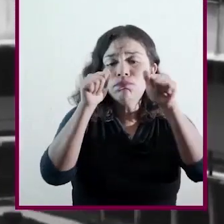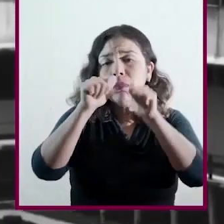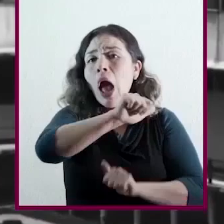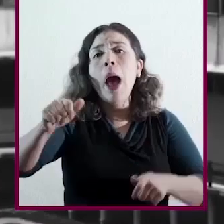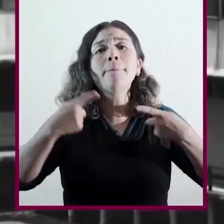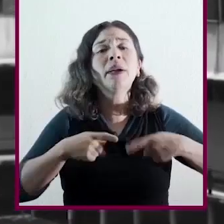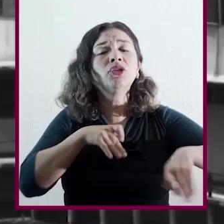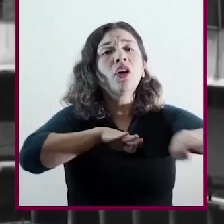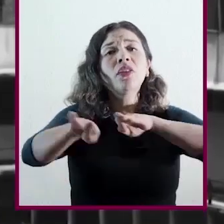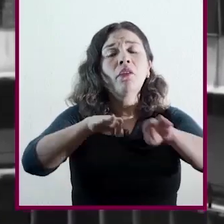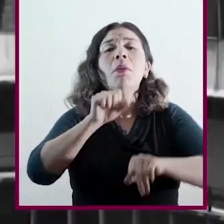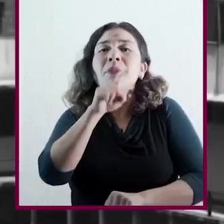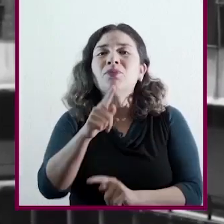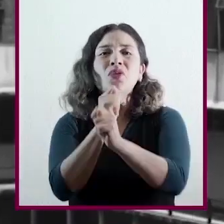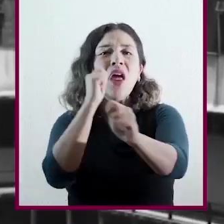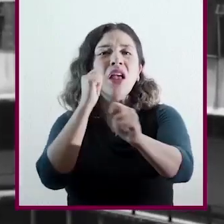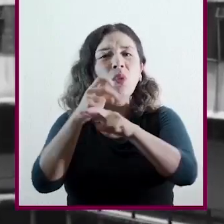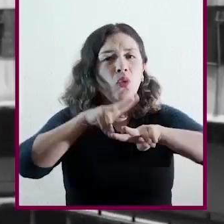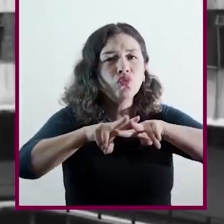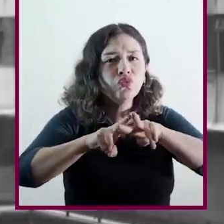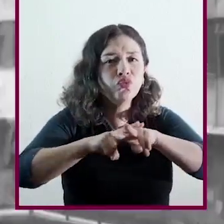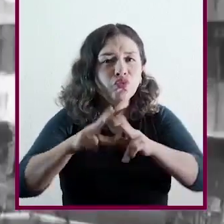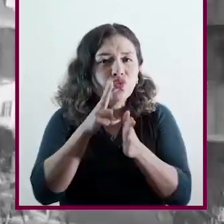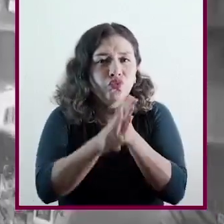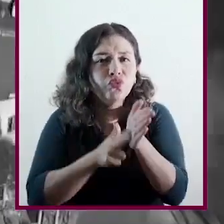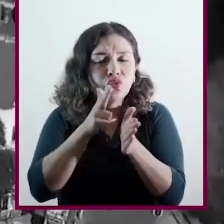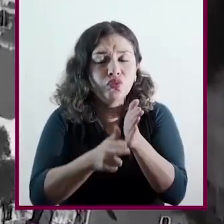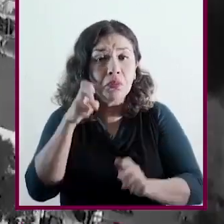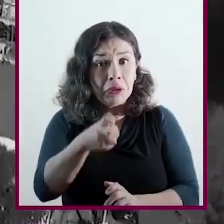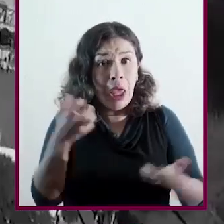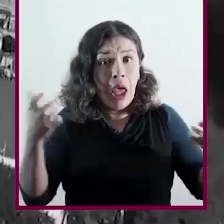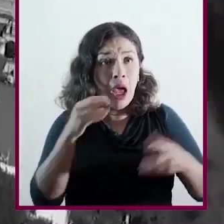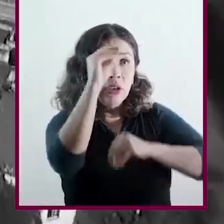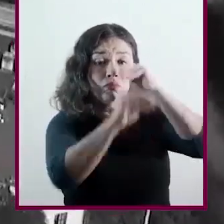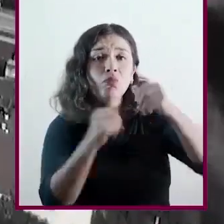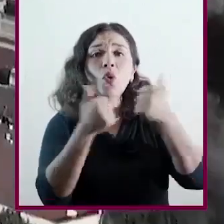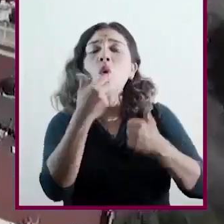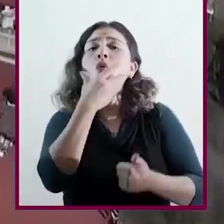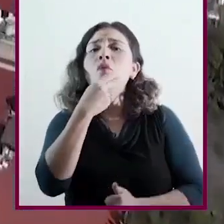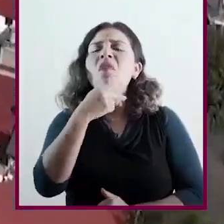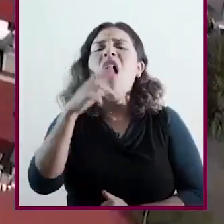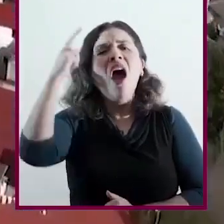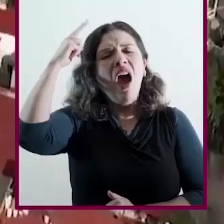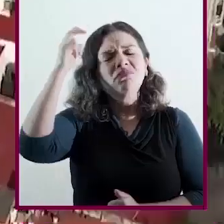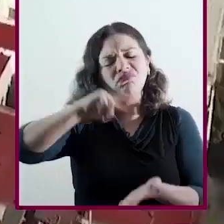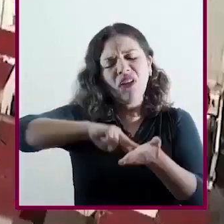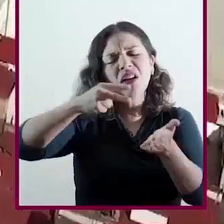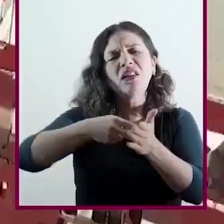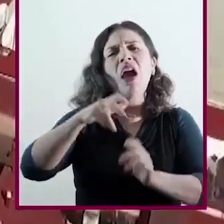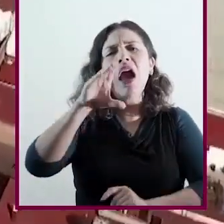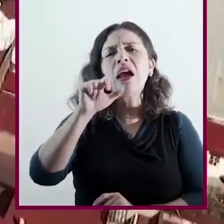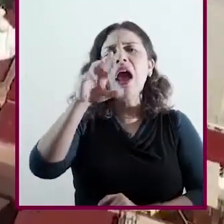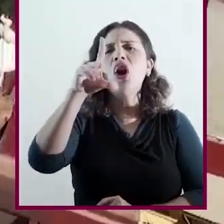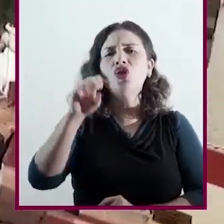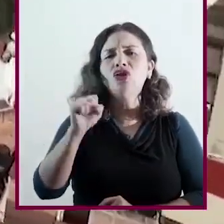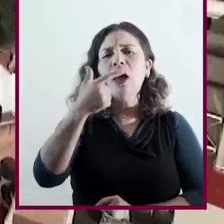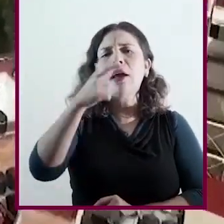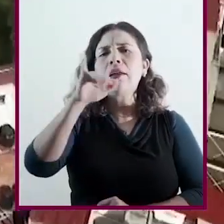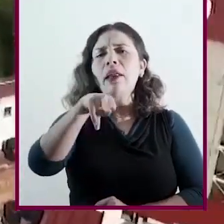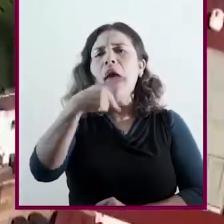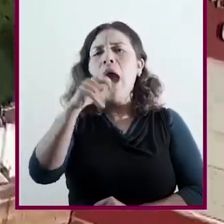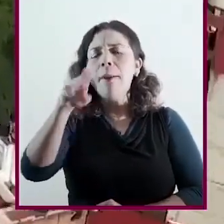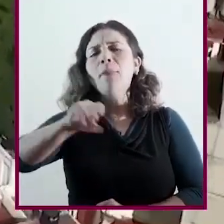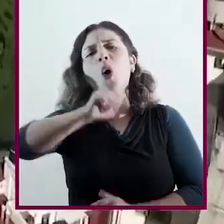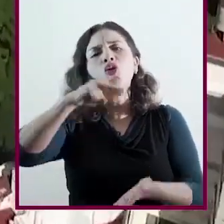al servicio de los trabajadores del ferrocarril. El proyecto fue dirigido por el arquitecto Carlos Greenham y el